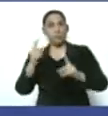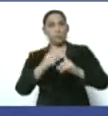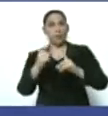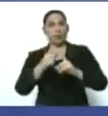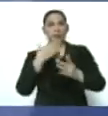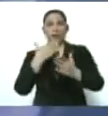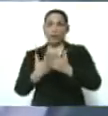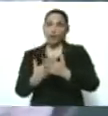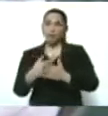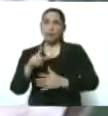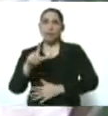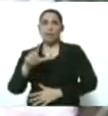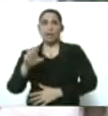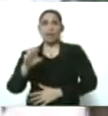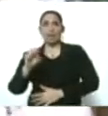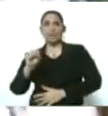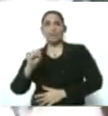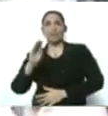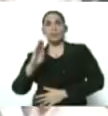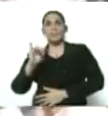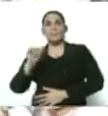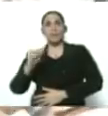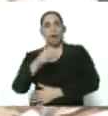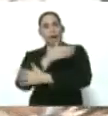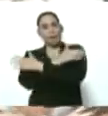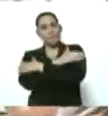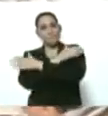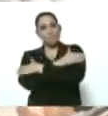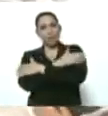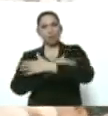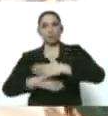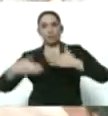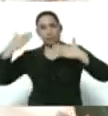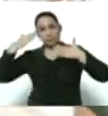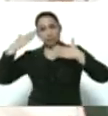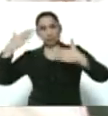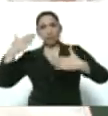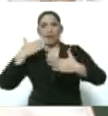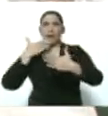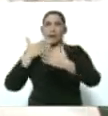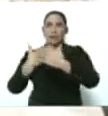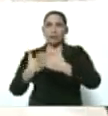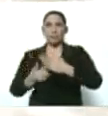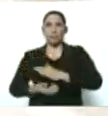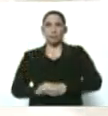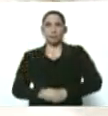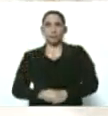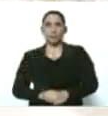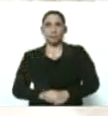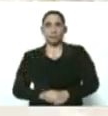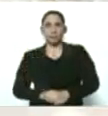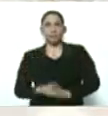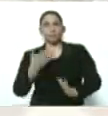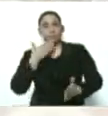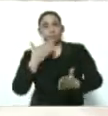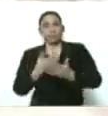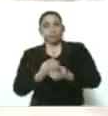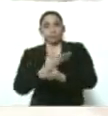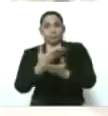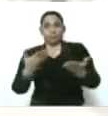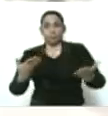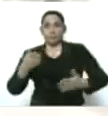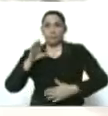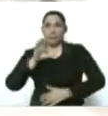doctora Lesbia Muro, mi abrazo, mi saludo, mi agradecimiento. El agradecimiento de todo un